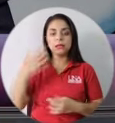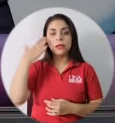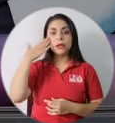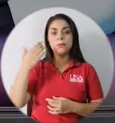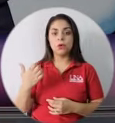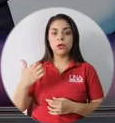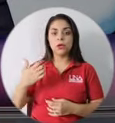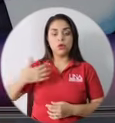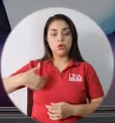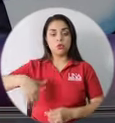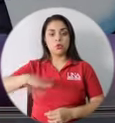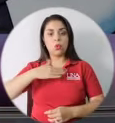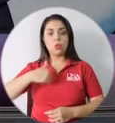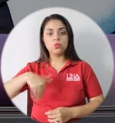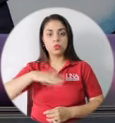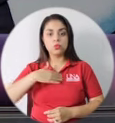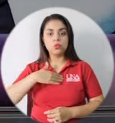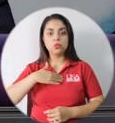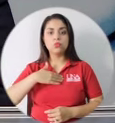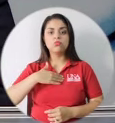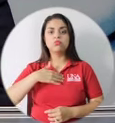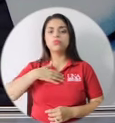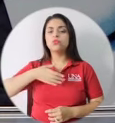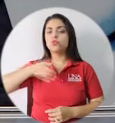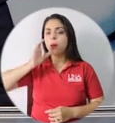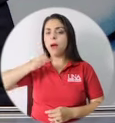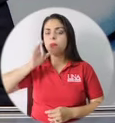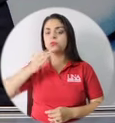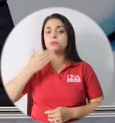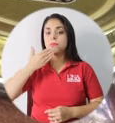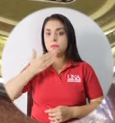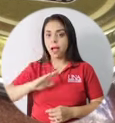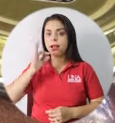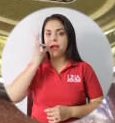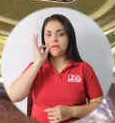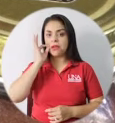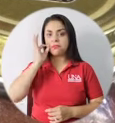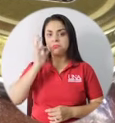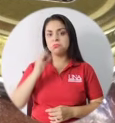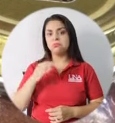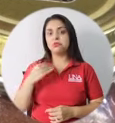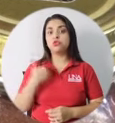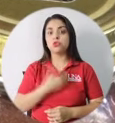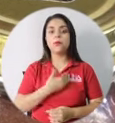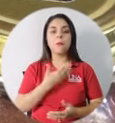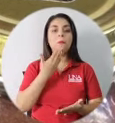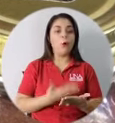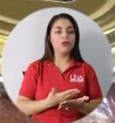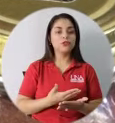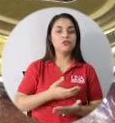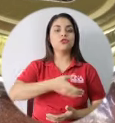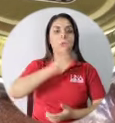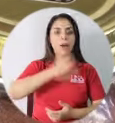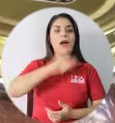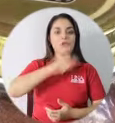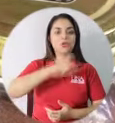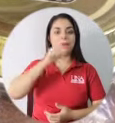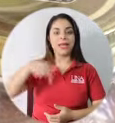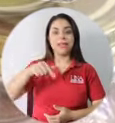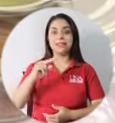interesante porque nosotros tomamos mal café, ¿verdad? Hemos sido muy buenos tomadores de café siempre. Somos